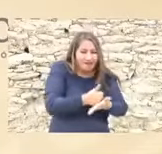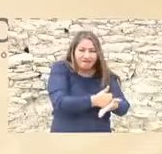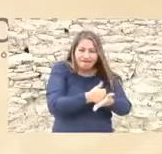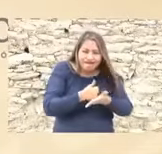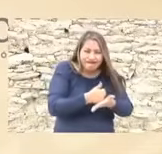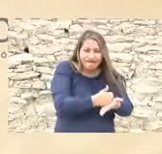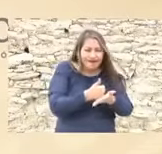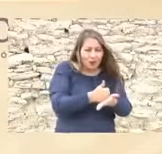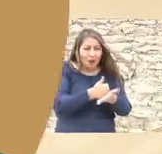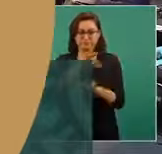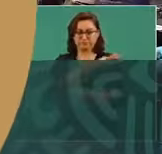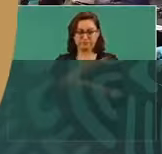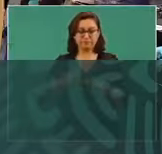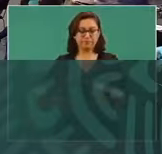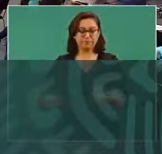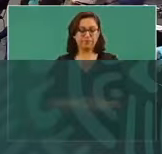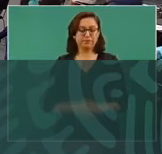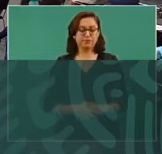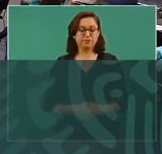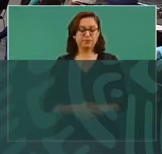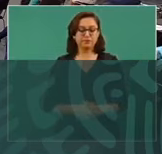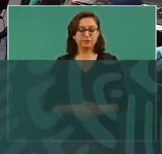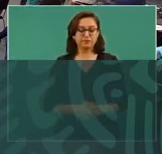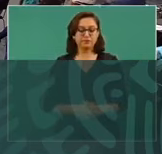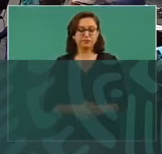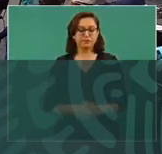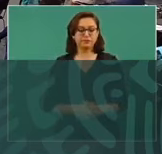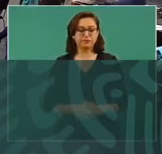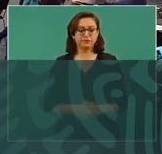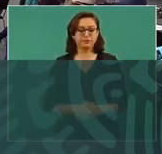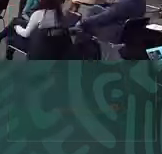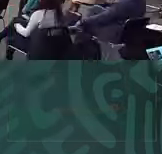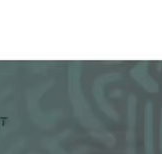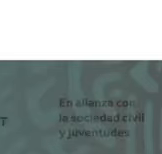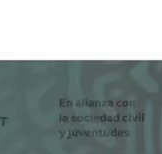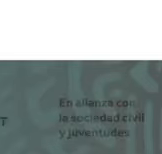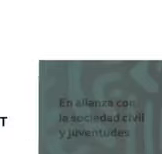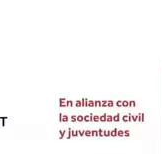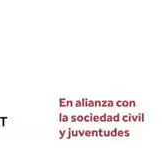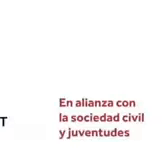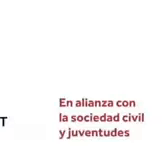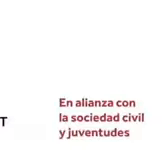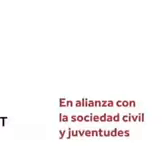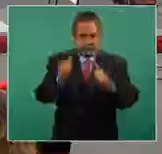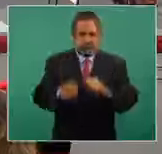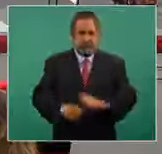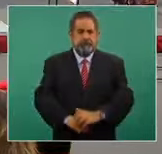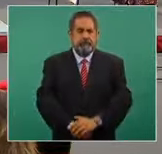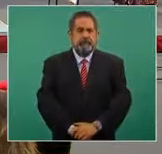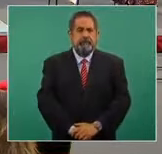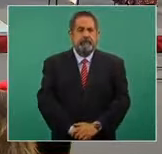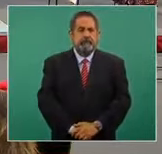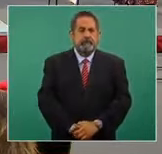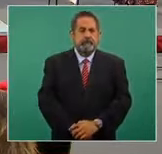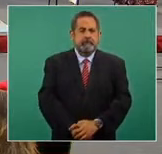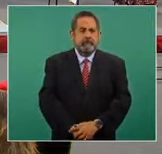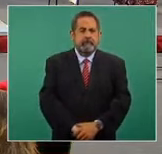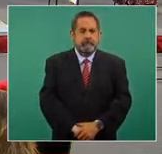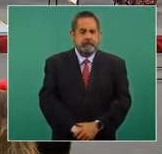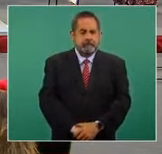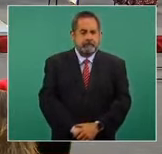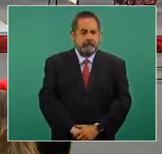ese propósito. México y Francia fueron anfitriones del Foro Generación Igualdad de la ONU. El presidente López